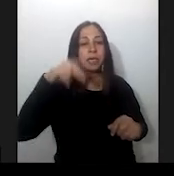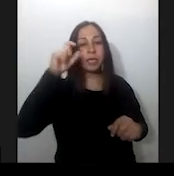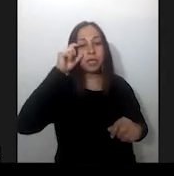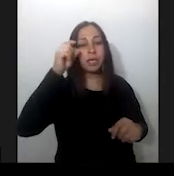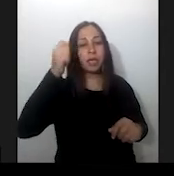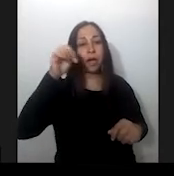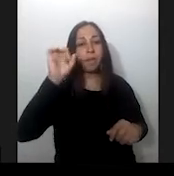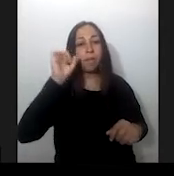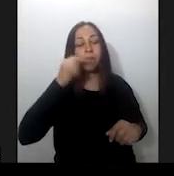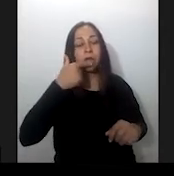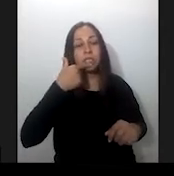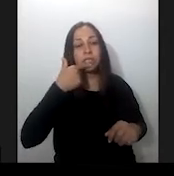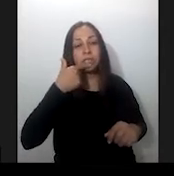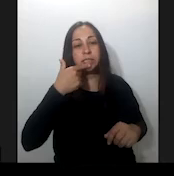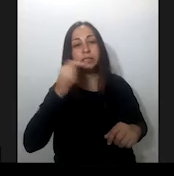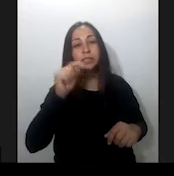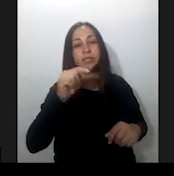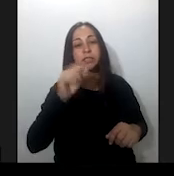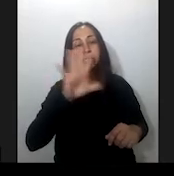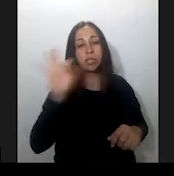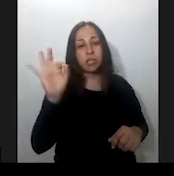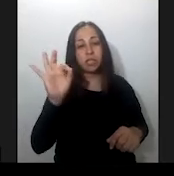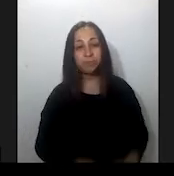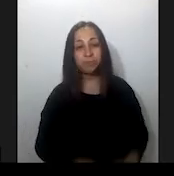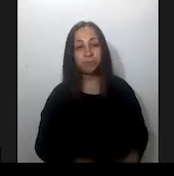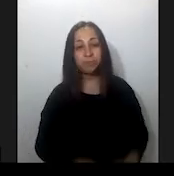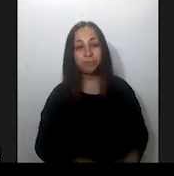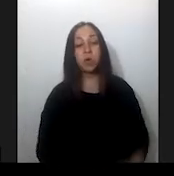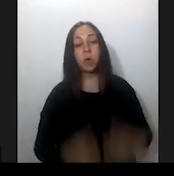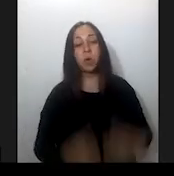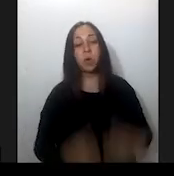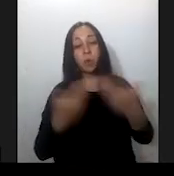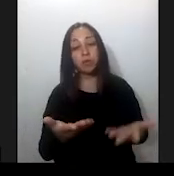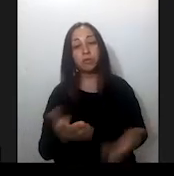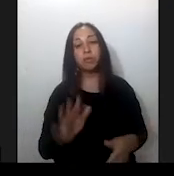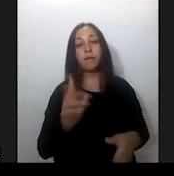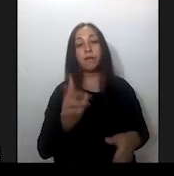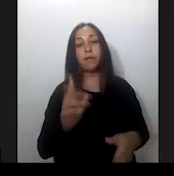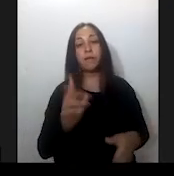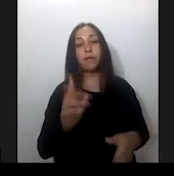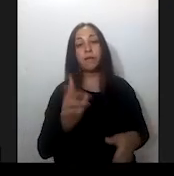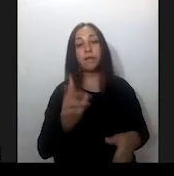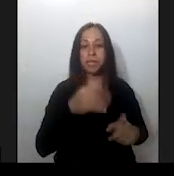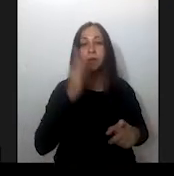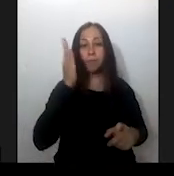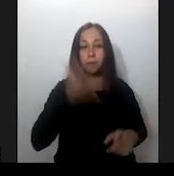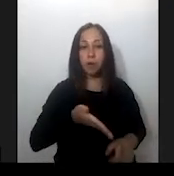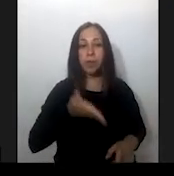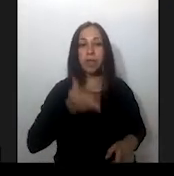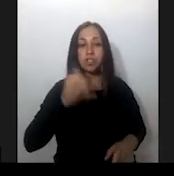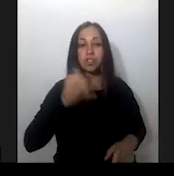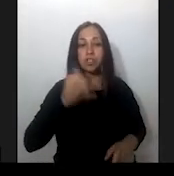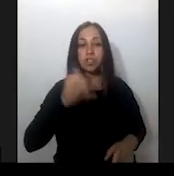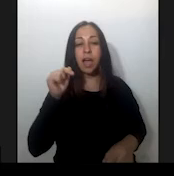Minneapolis y Minneapolis me da 500. Y bueno, ya vimos el sumar sí, el promedio sí, y el otro